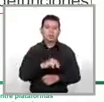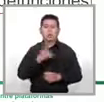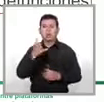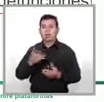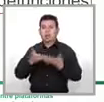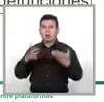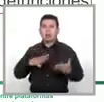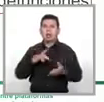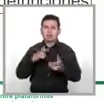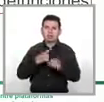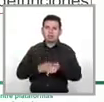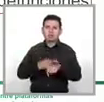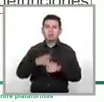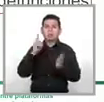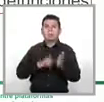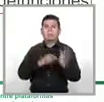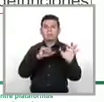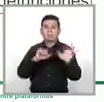confirmamos